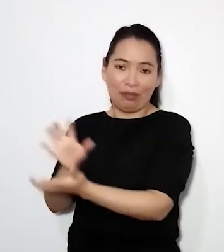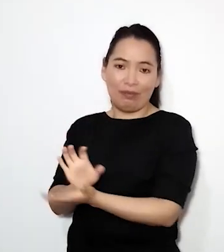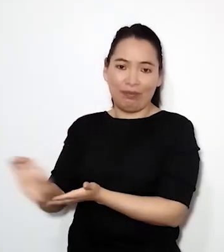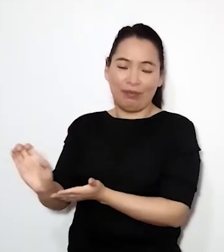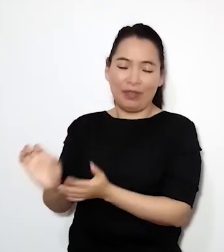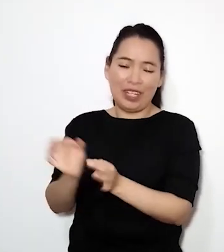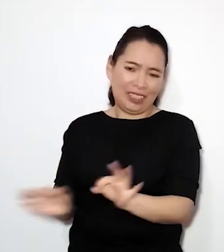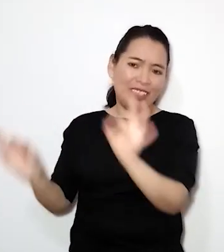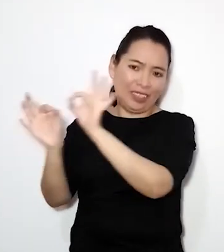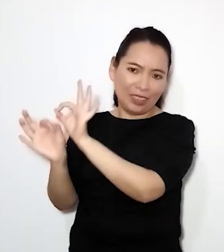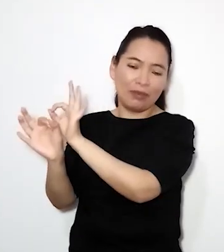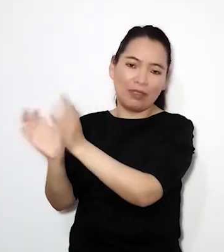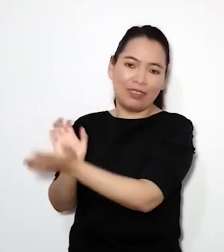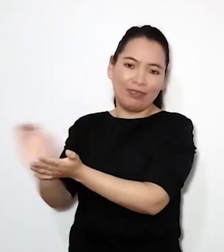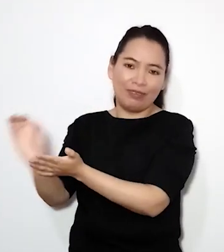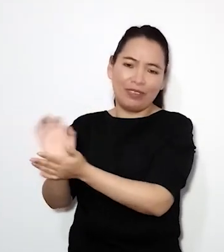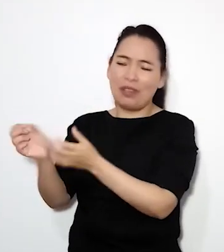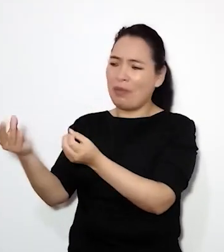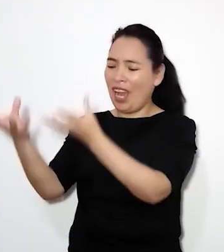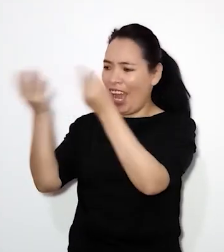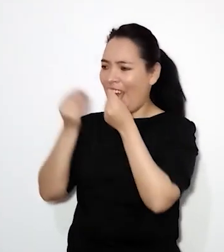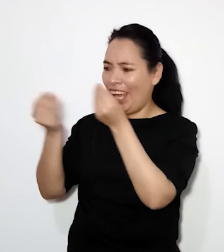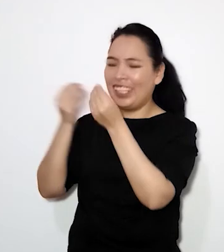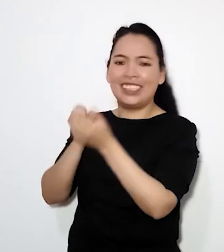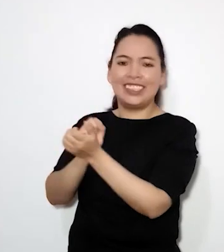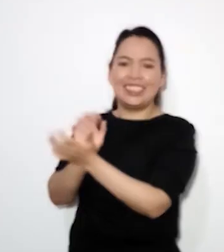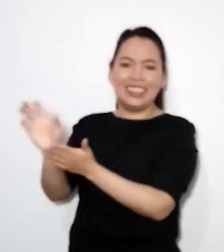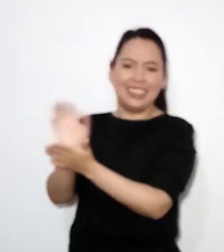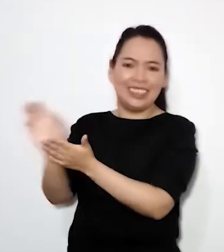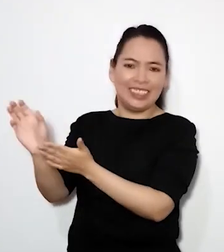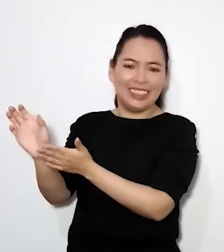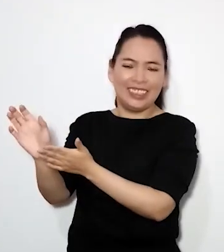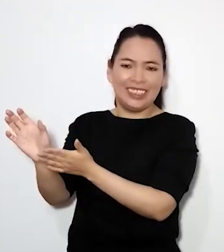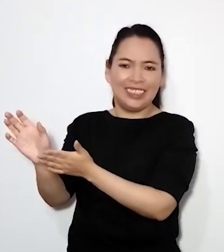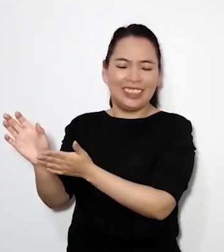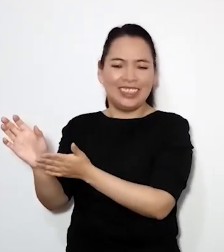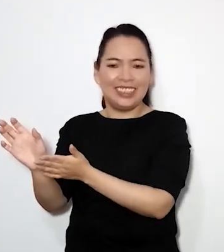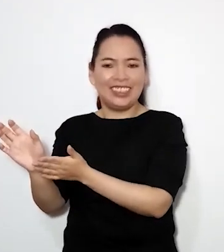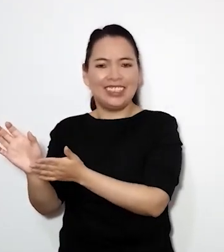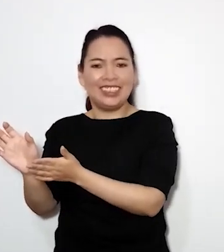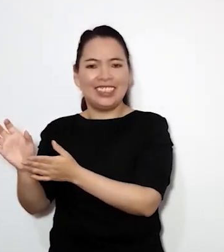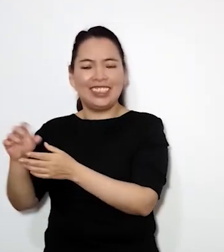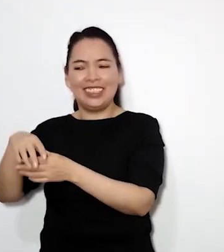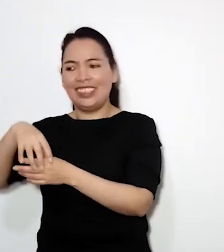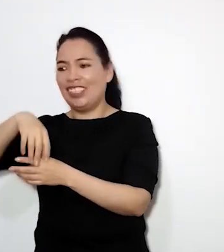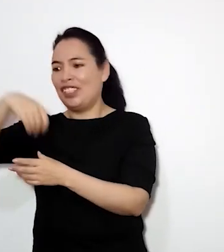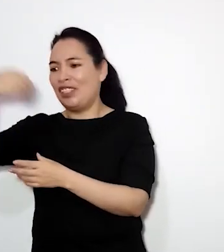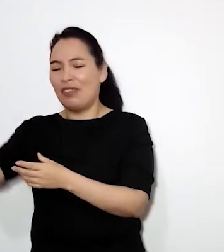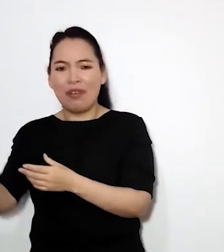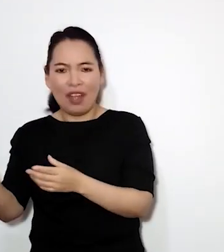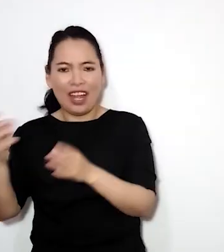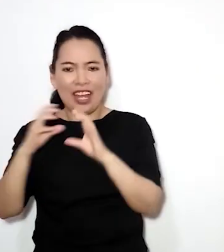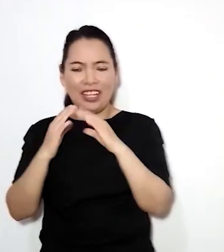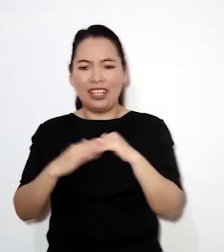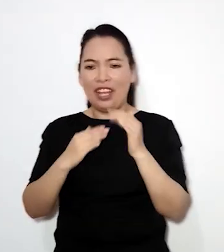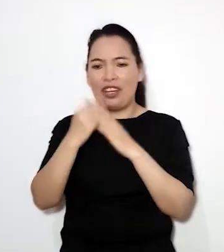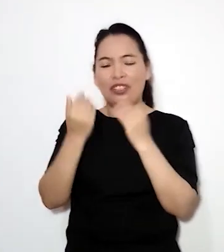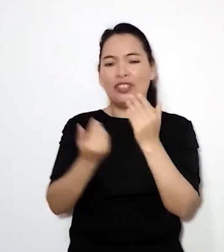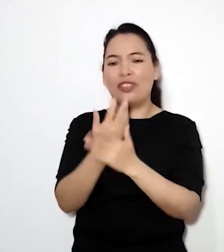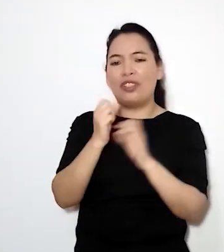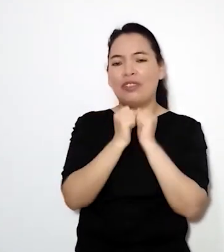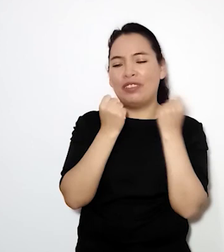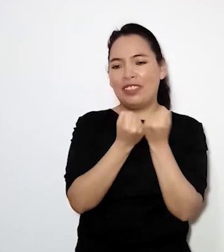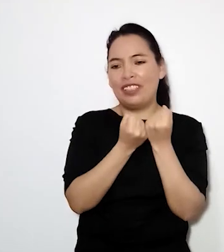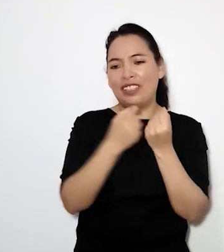tantas cosas fuera de la construcción de una sociedad, bueno, estamos excluyendo